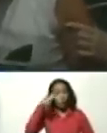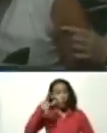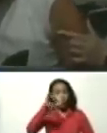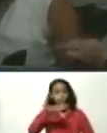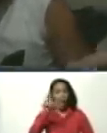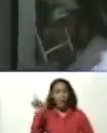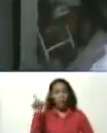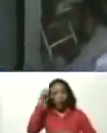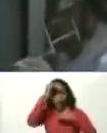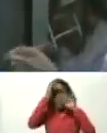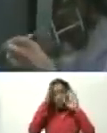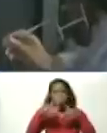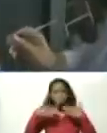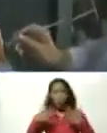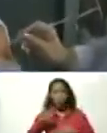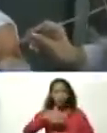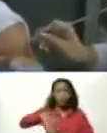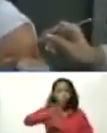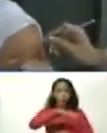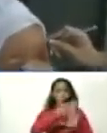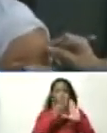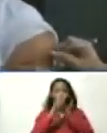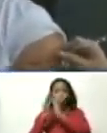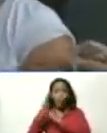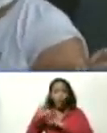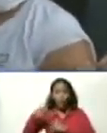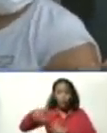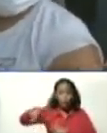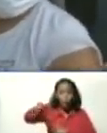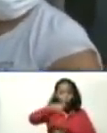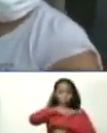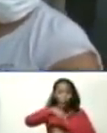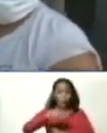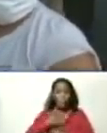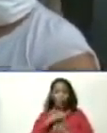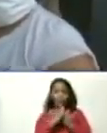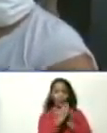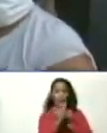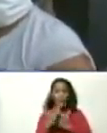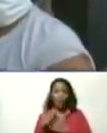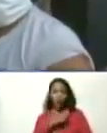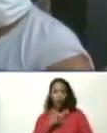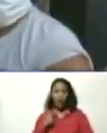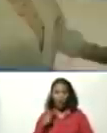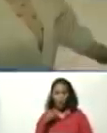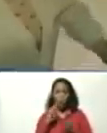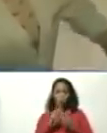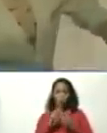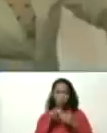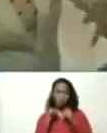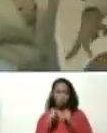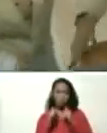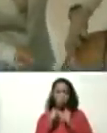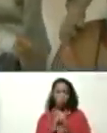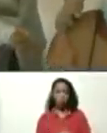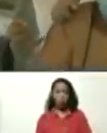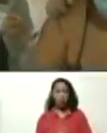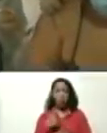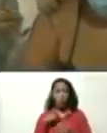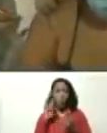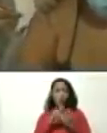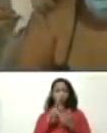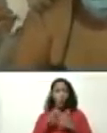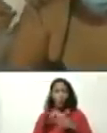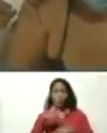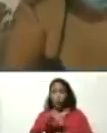atiende todas las comunidades por allí, de mis vecinos queridos, los conozco bien. Conozco muy bien